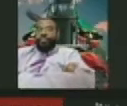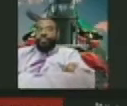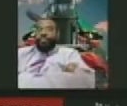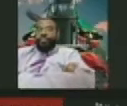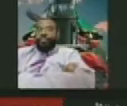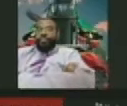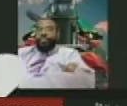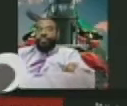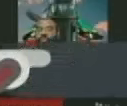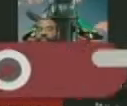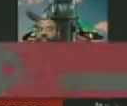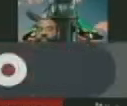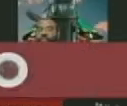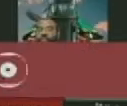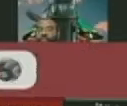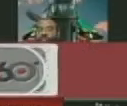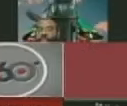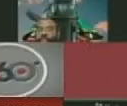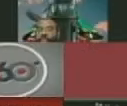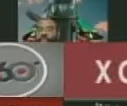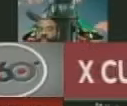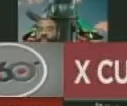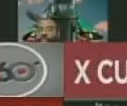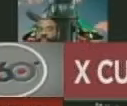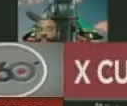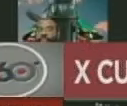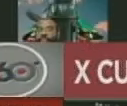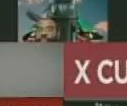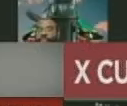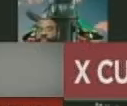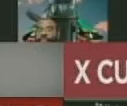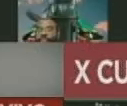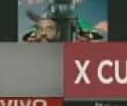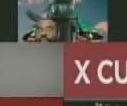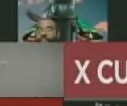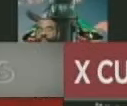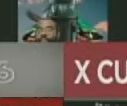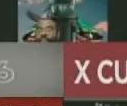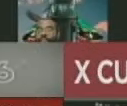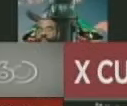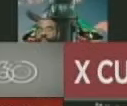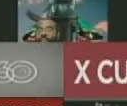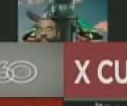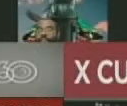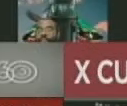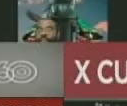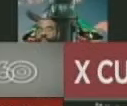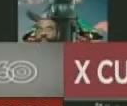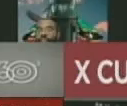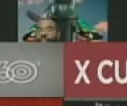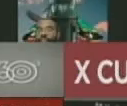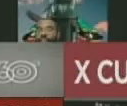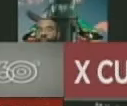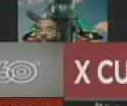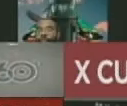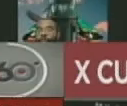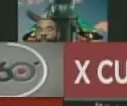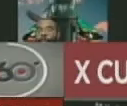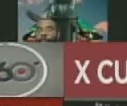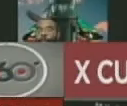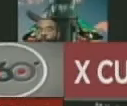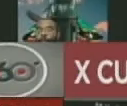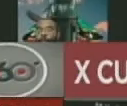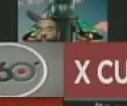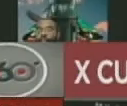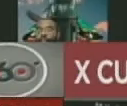Muchas gracias, hermano Jorge Arreaza, secretario general de ALBA TCP. Damos la bienvenida y también damos la